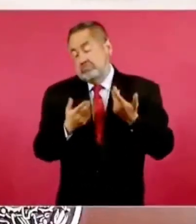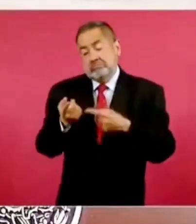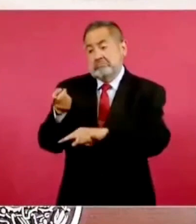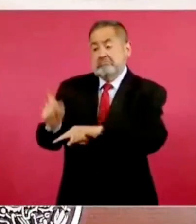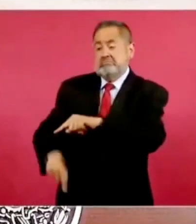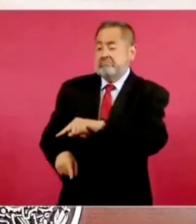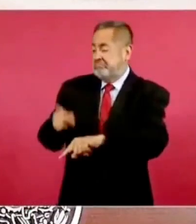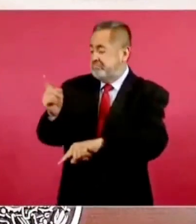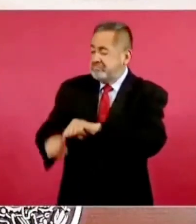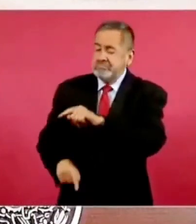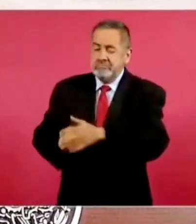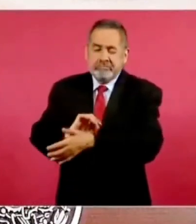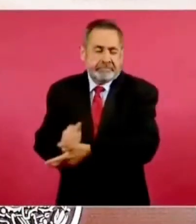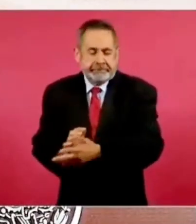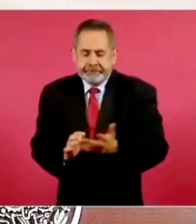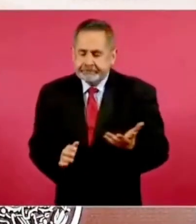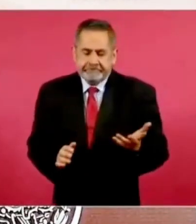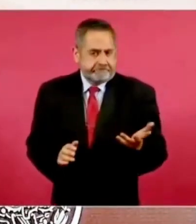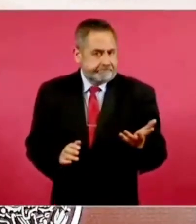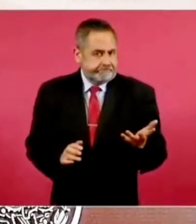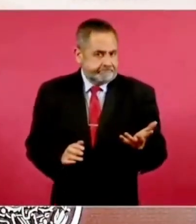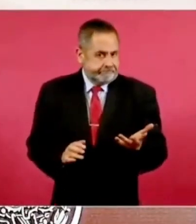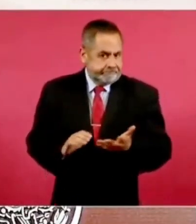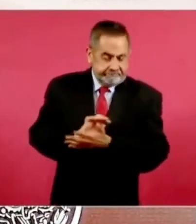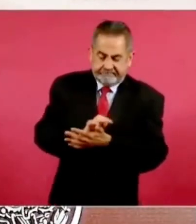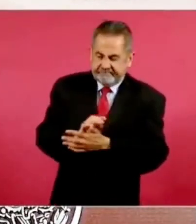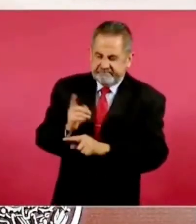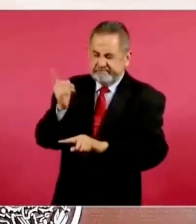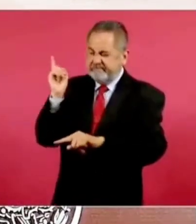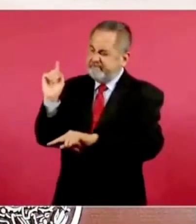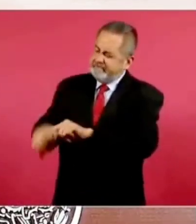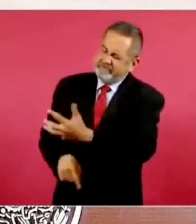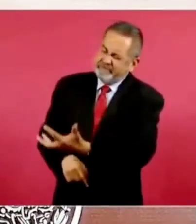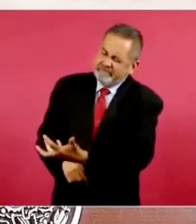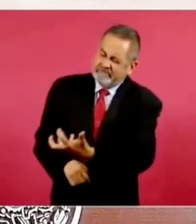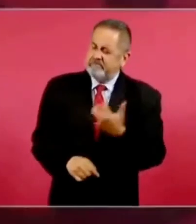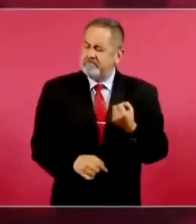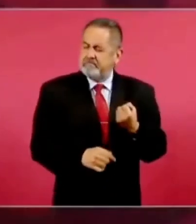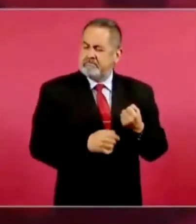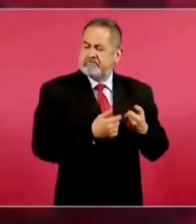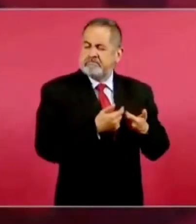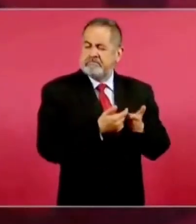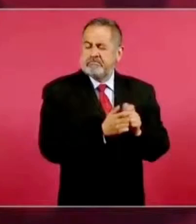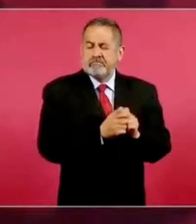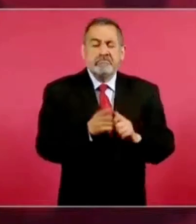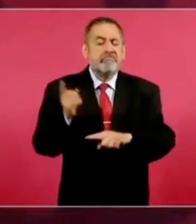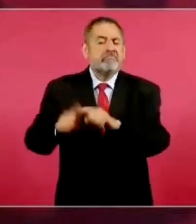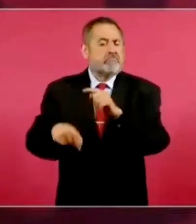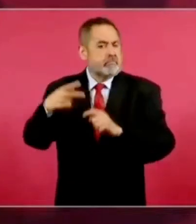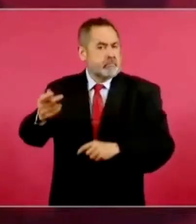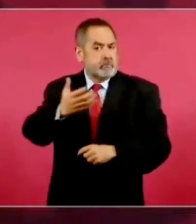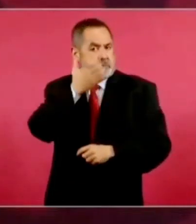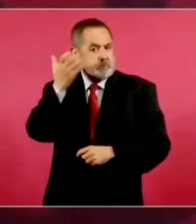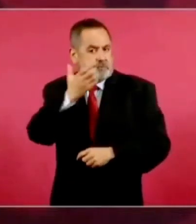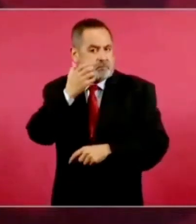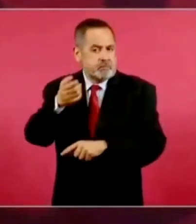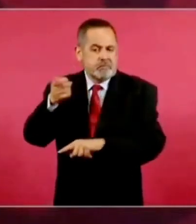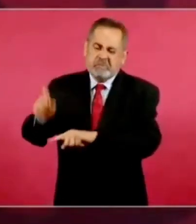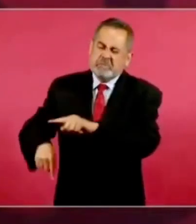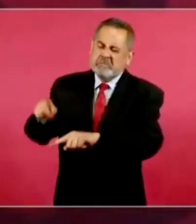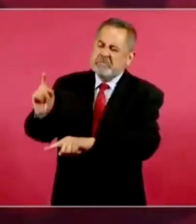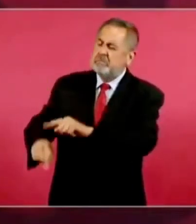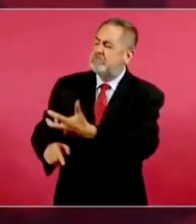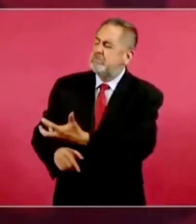venerables, pasaron a usurparles sus costumbres